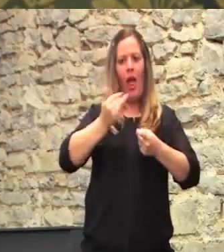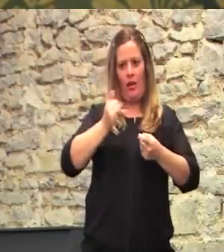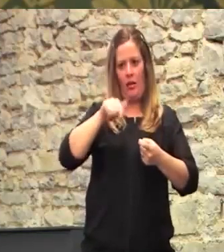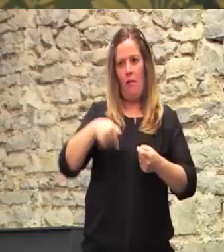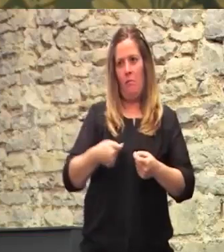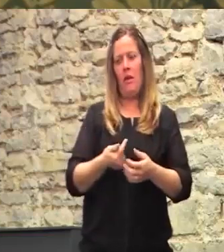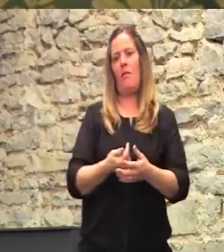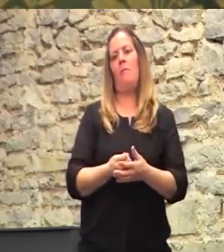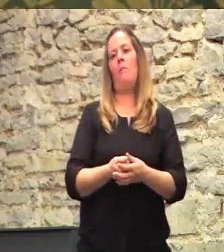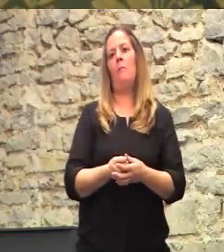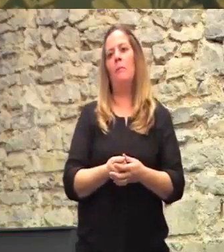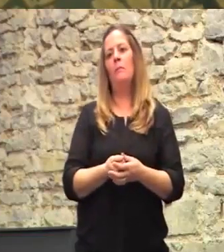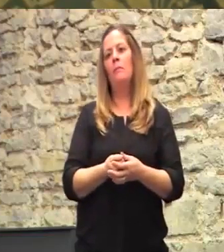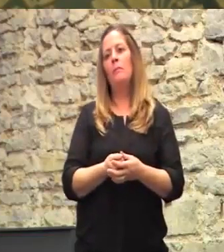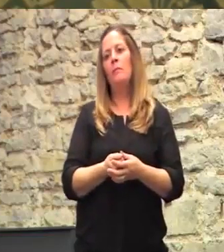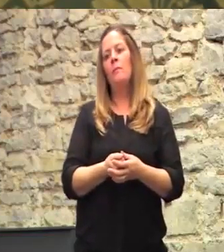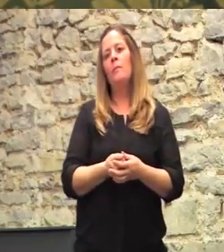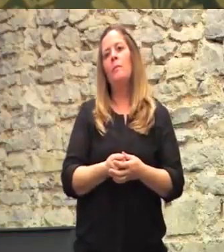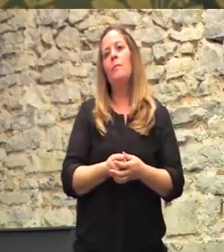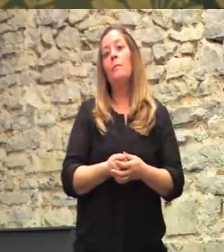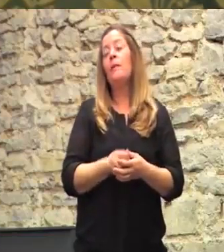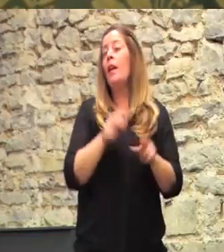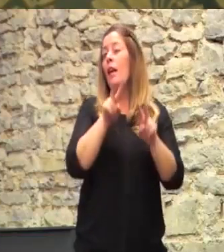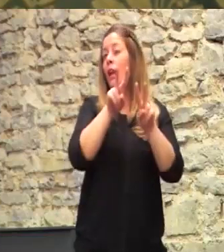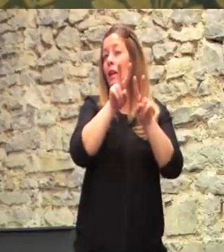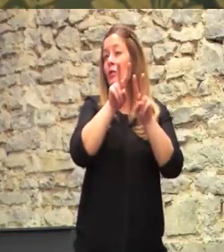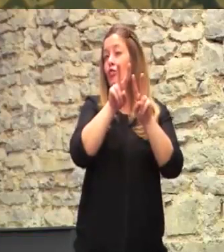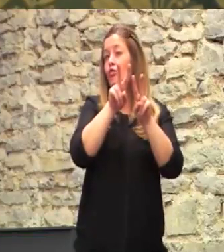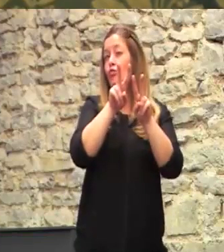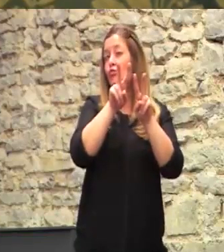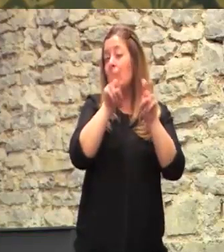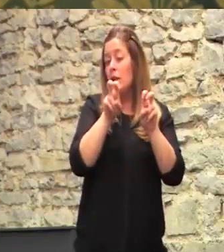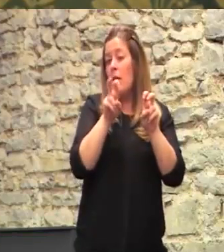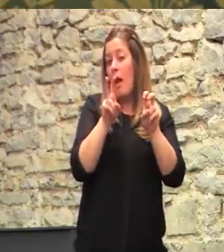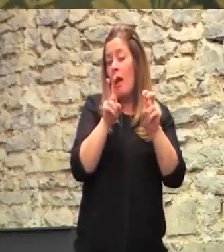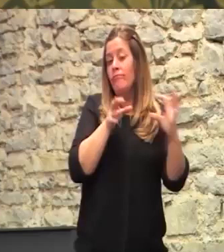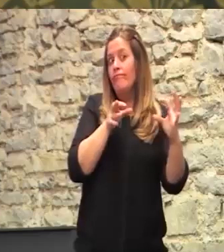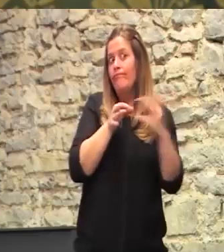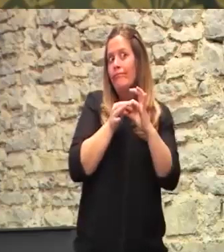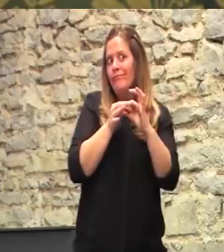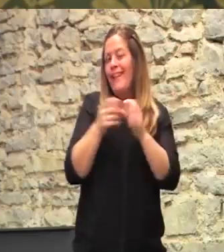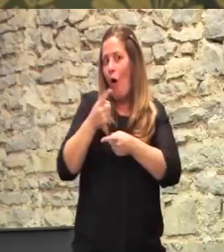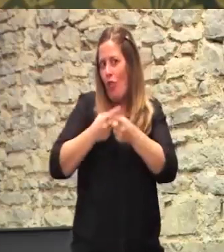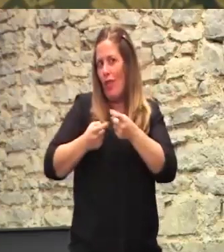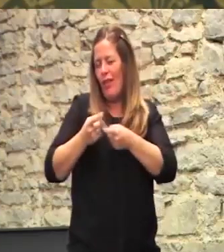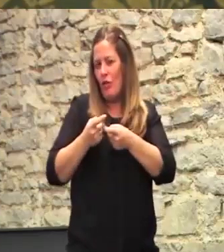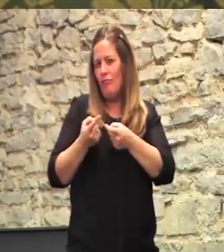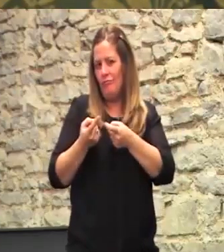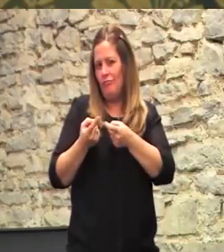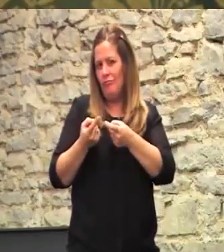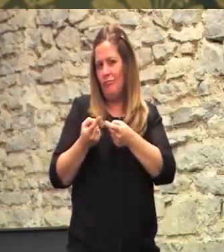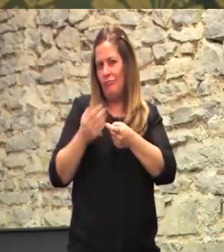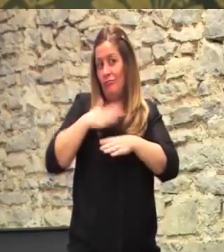y un tema que tiene que ver es qué el punto básico diría